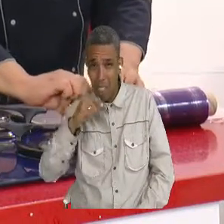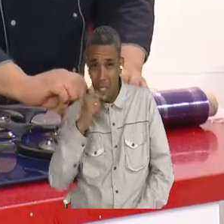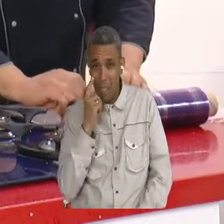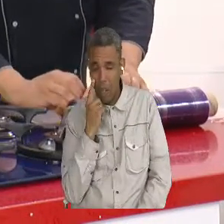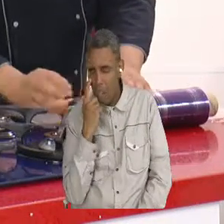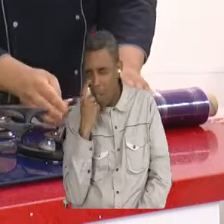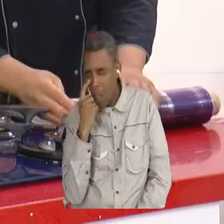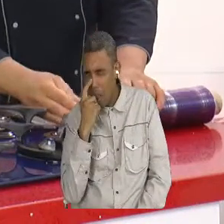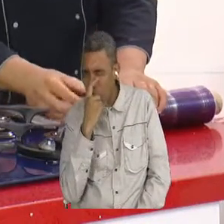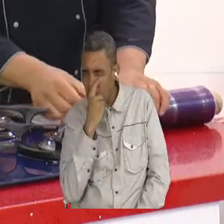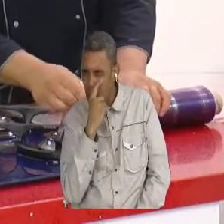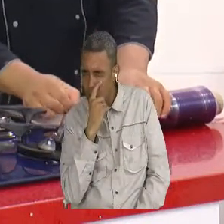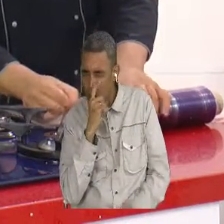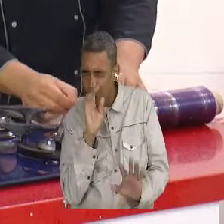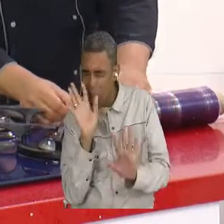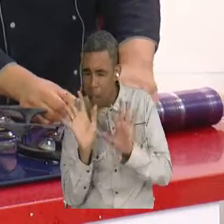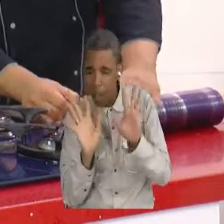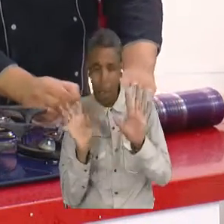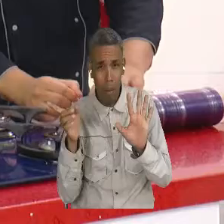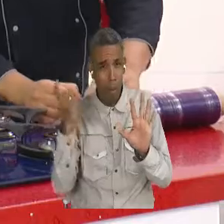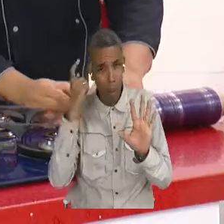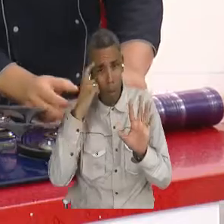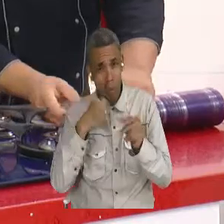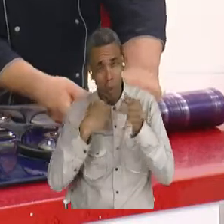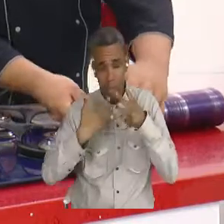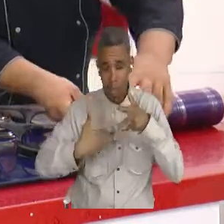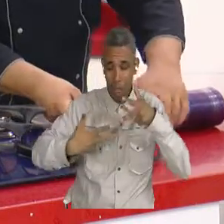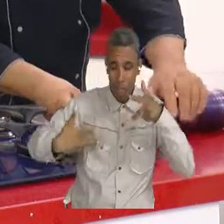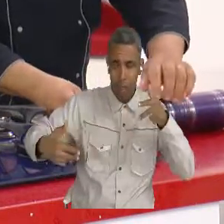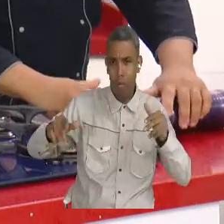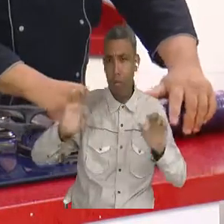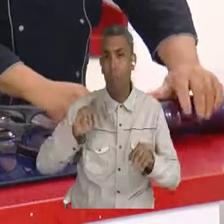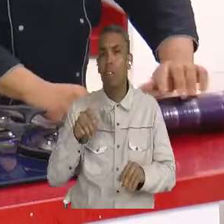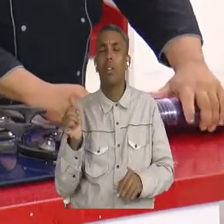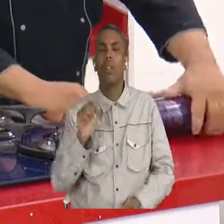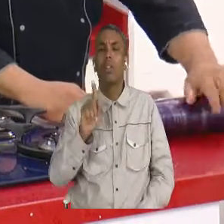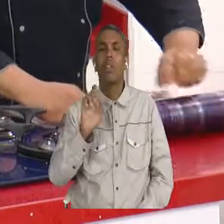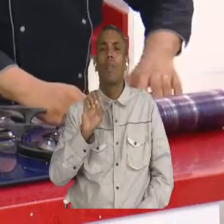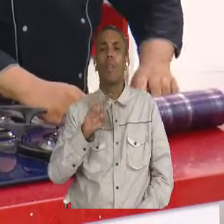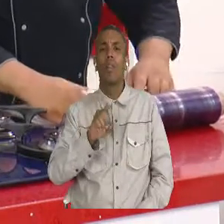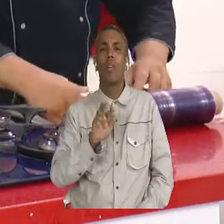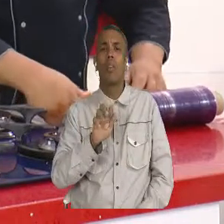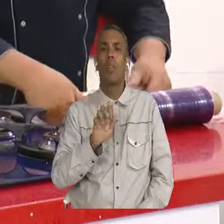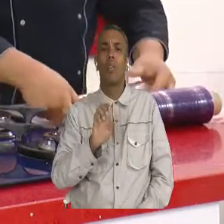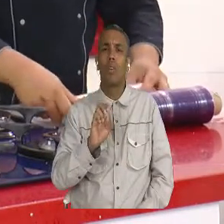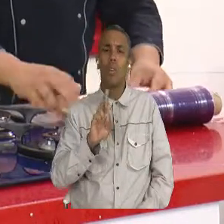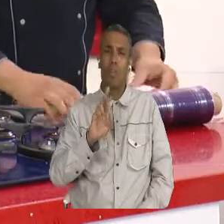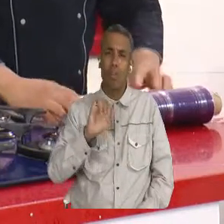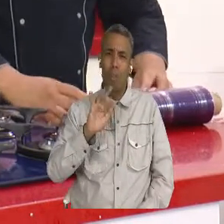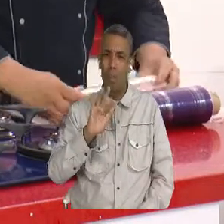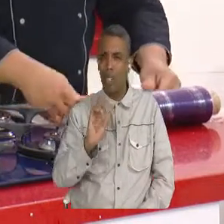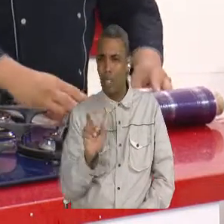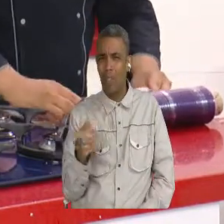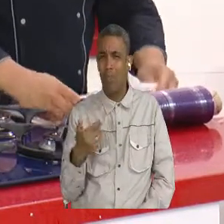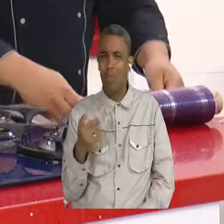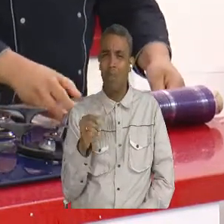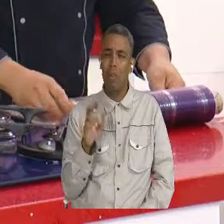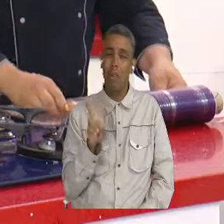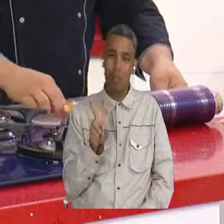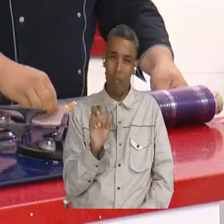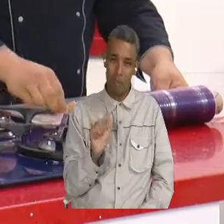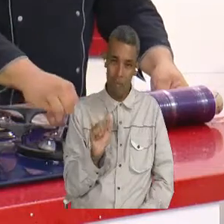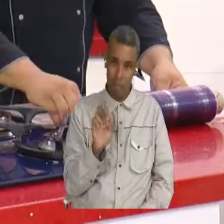Ariza, Ángel González, Fosforito, Edwin Vázquez. Bueno, todos estos personajes estarán